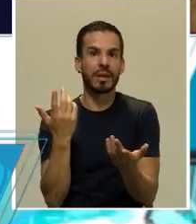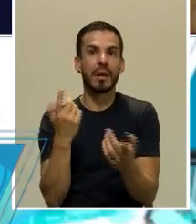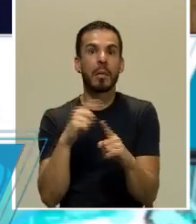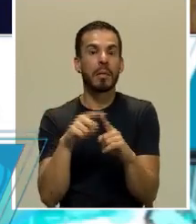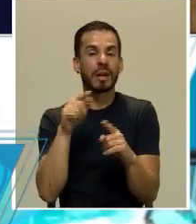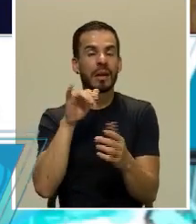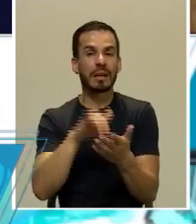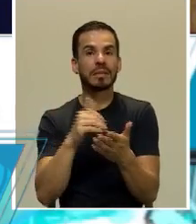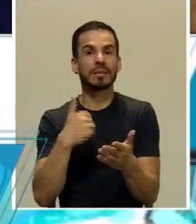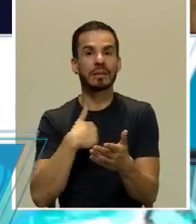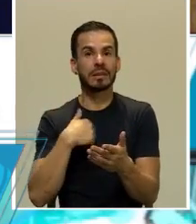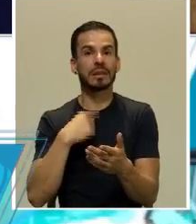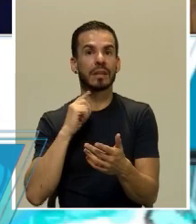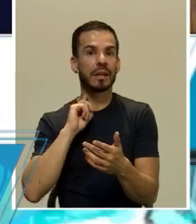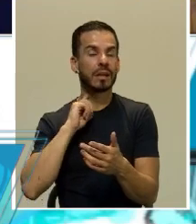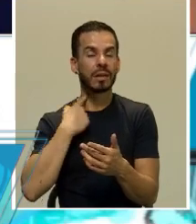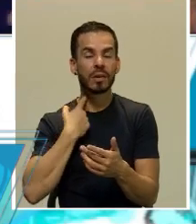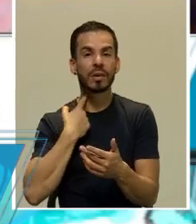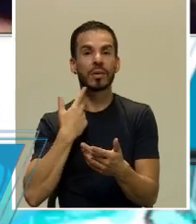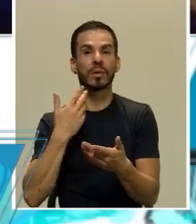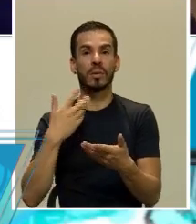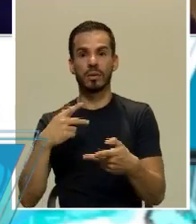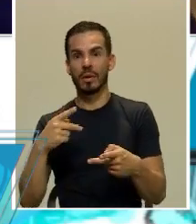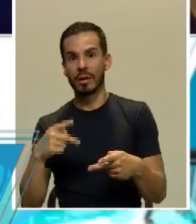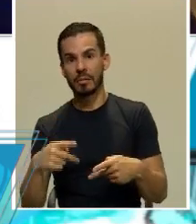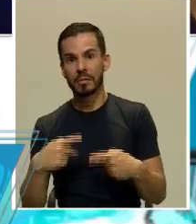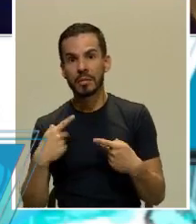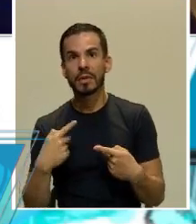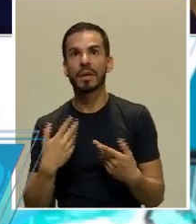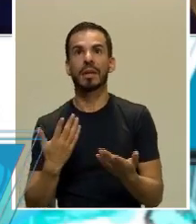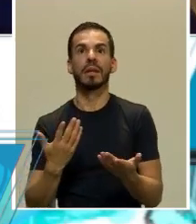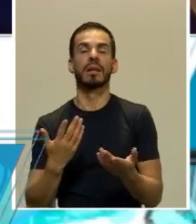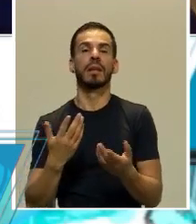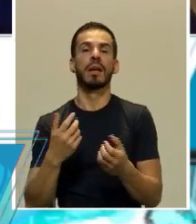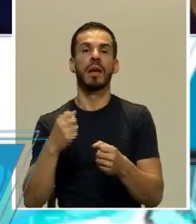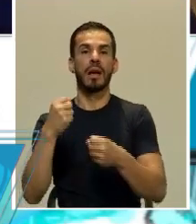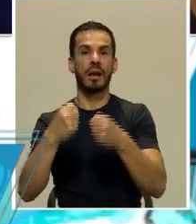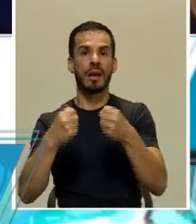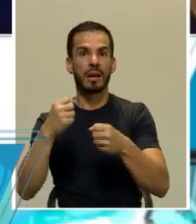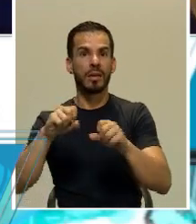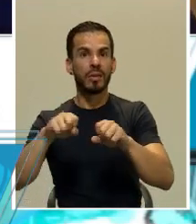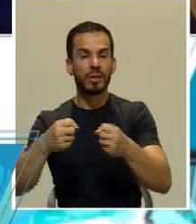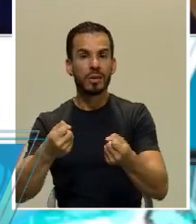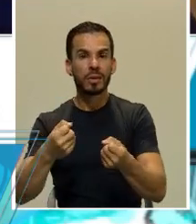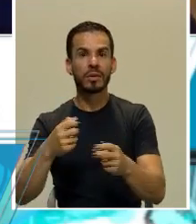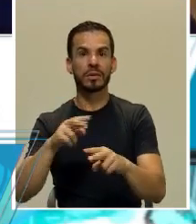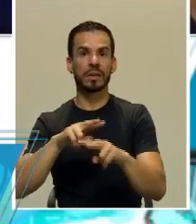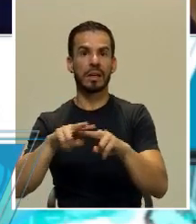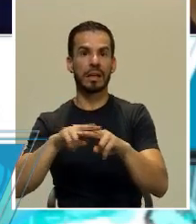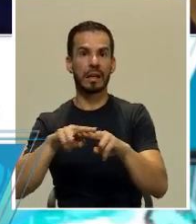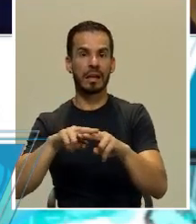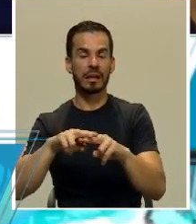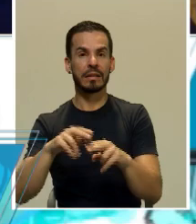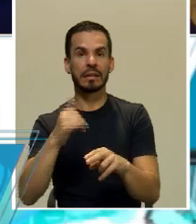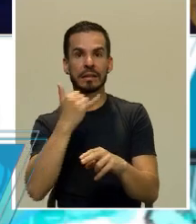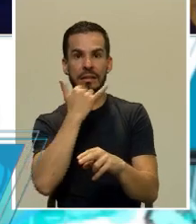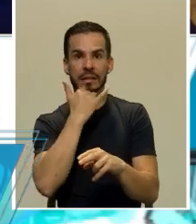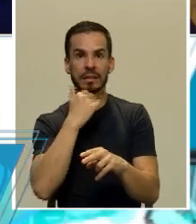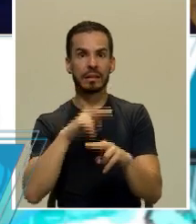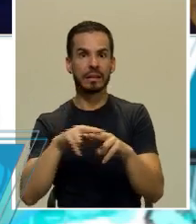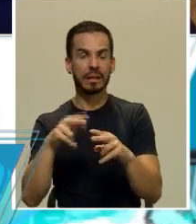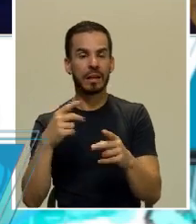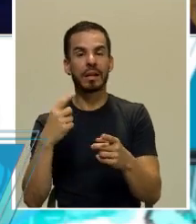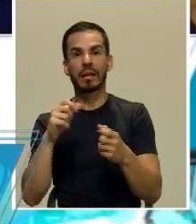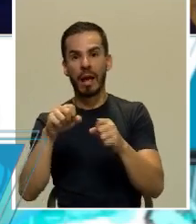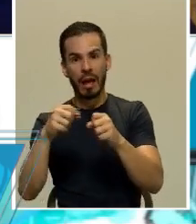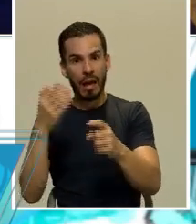Pero esto tiene un costo en vidas, tiene un costo en autos rotos, en trenes dañados, porque el tren es duro, pero igual